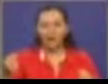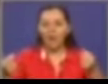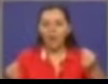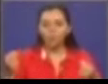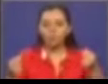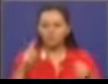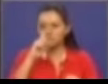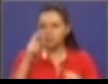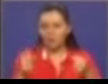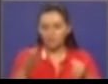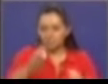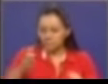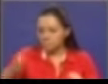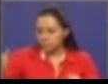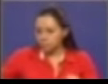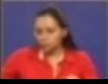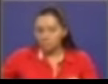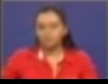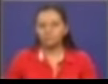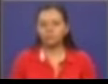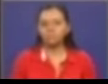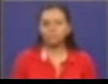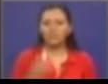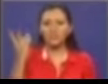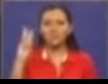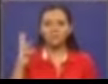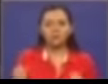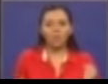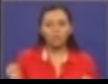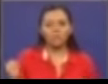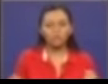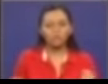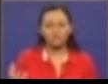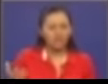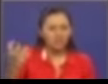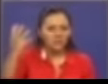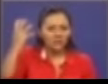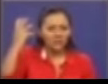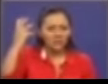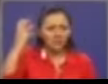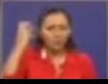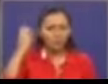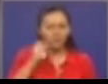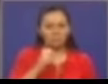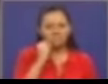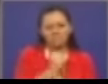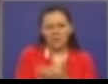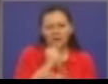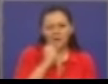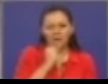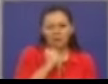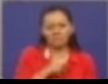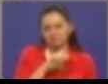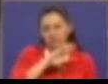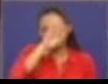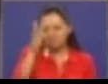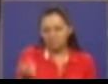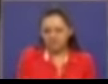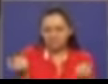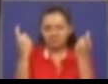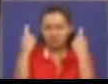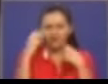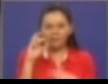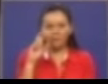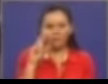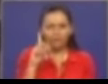lujo. En un garaje, 16 autos clásicos, desde Rolls Royce hasta Thunderbird, Ford,